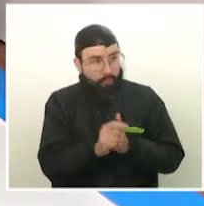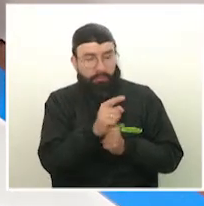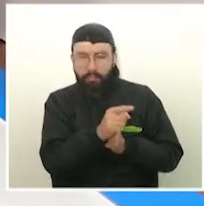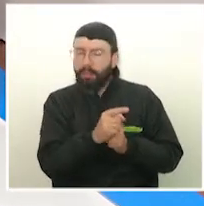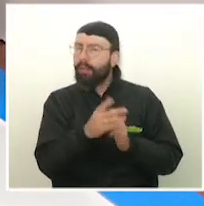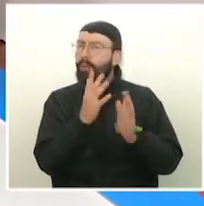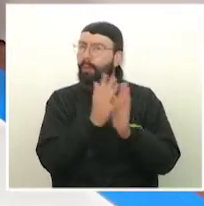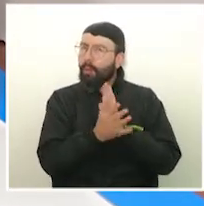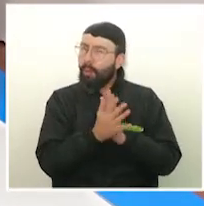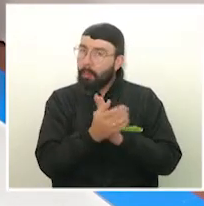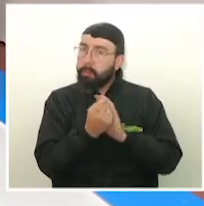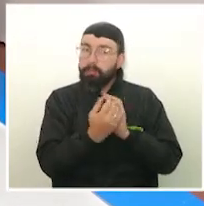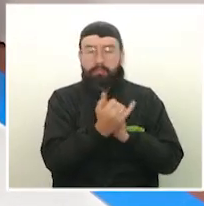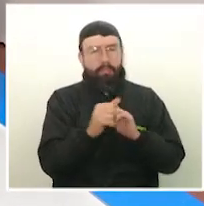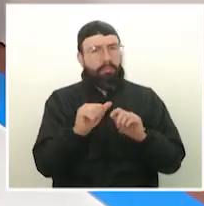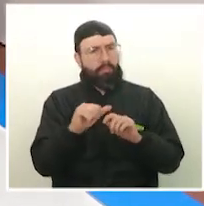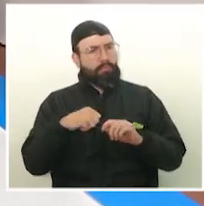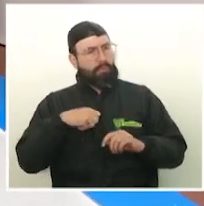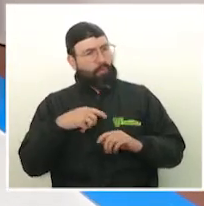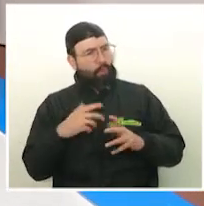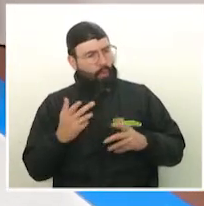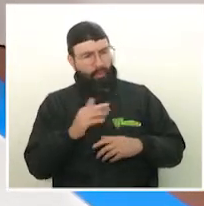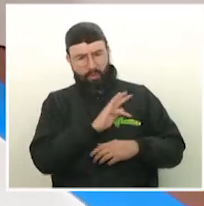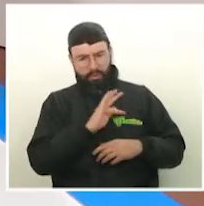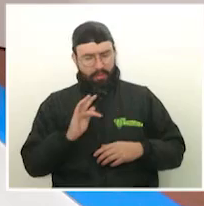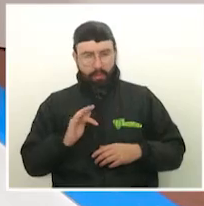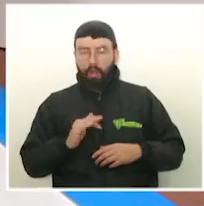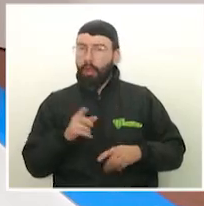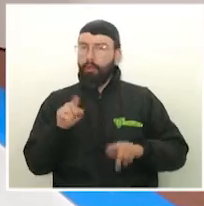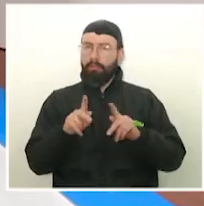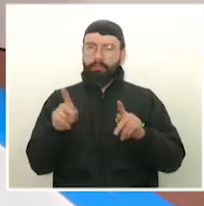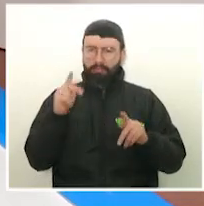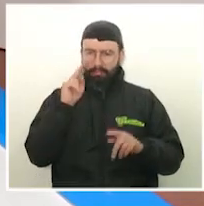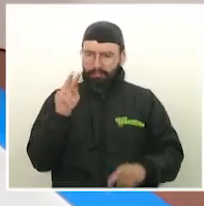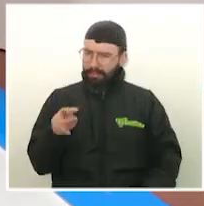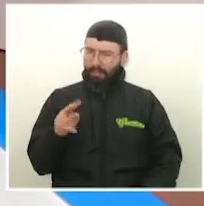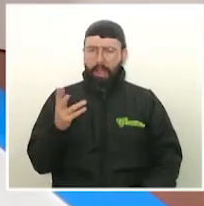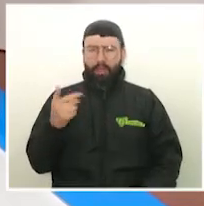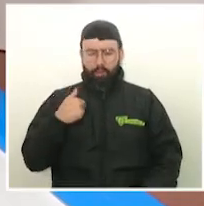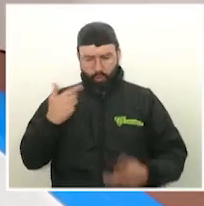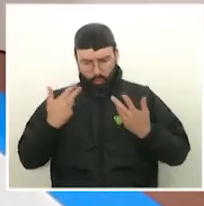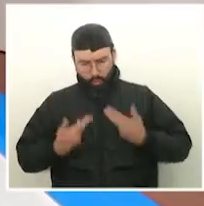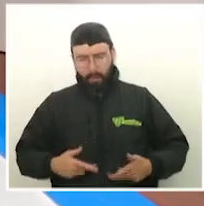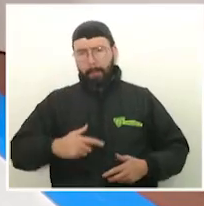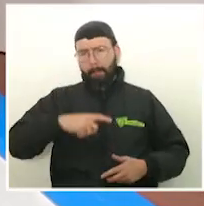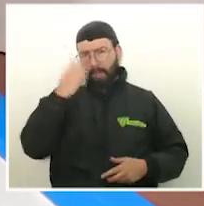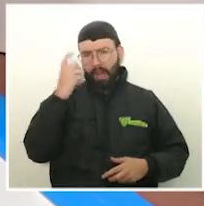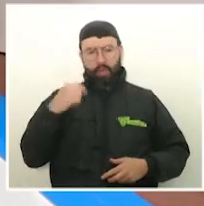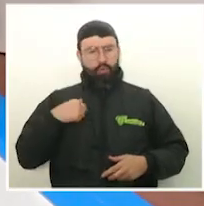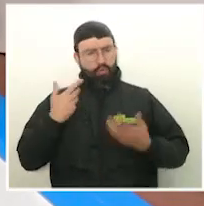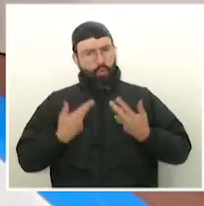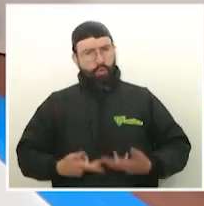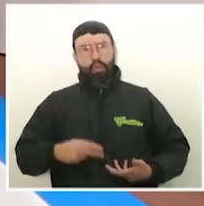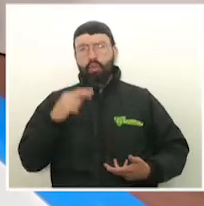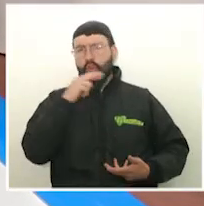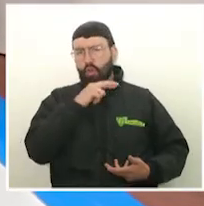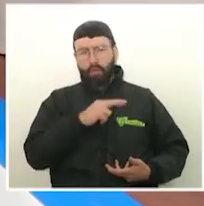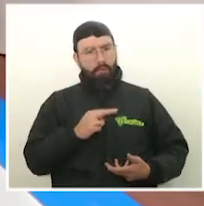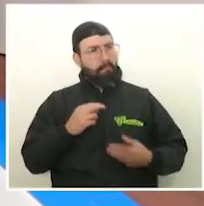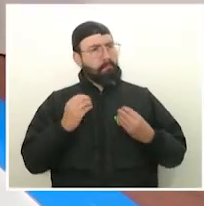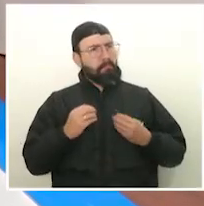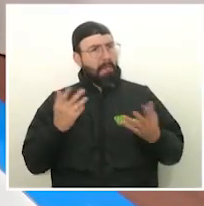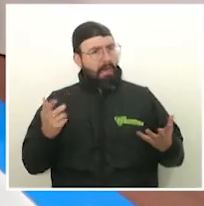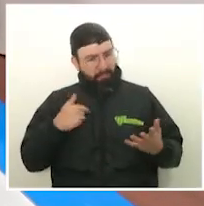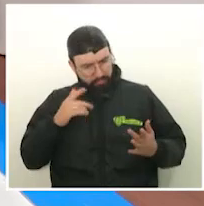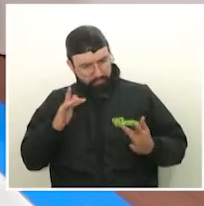poco acerca de esta técnica. Muchas personas dirán, ¿y qué tiene que ver que yo me vista de blanco, de rojo? ¿Eso qué va a tener que